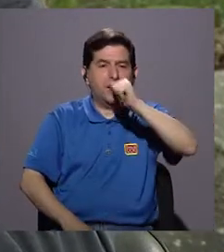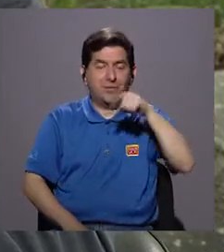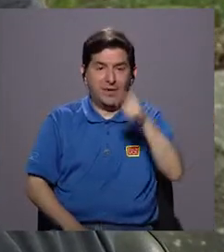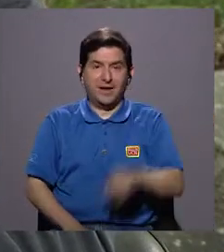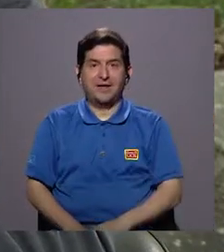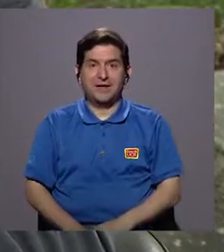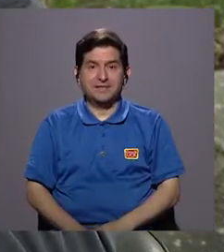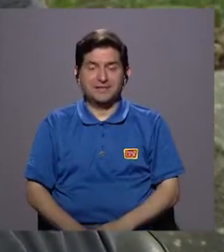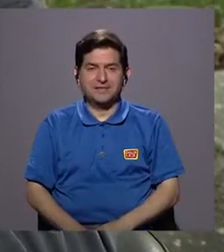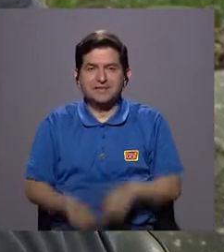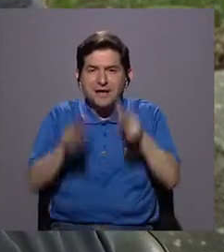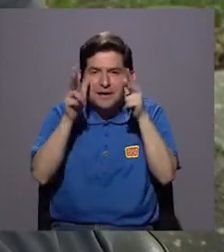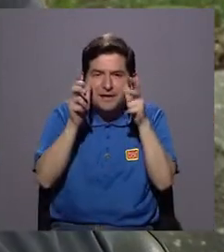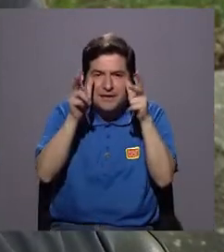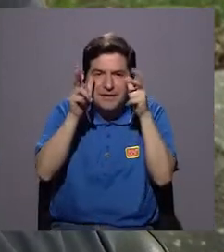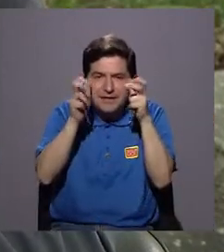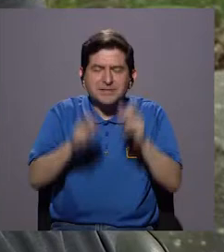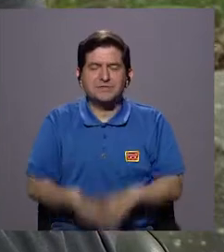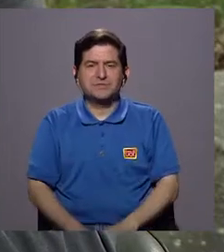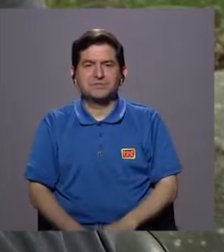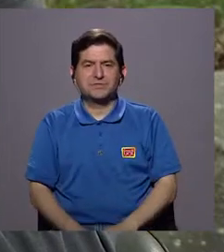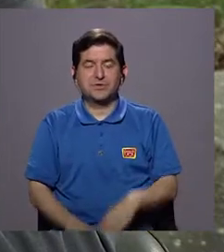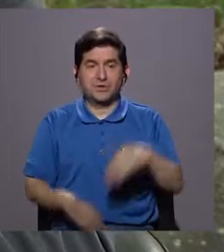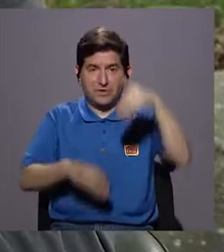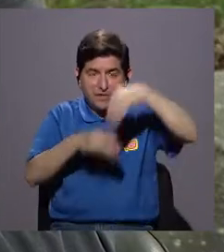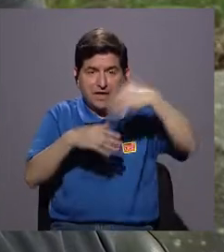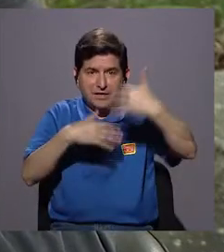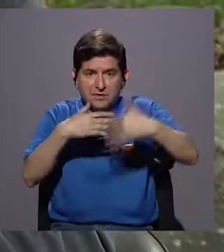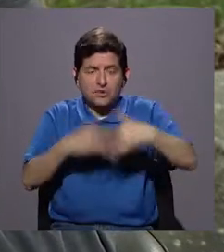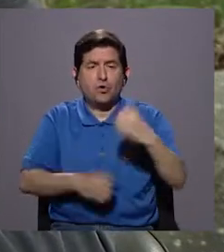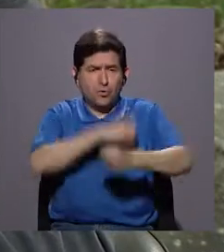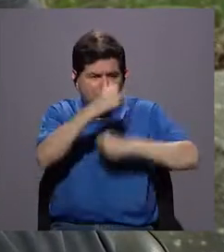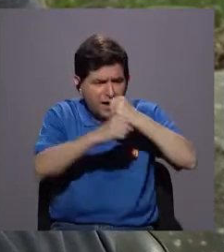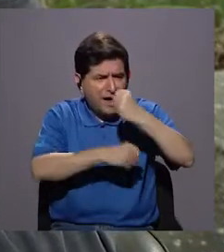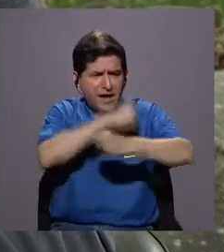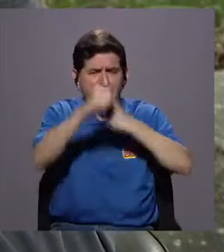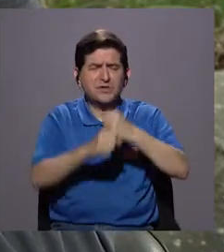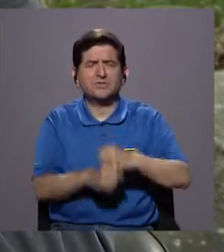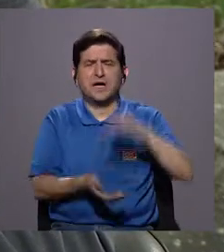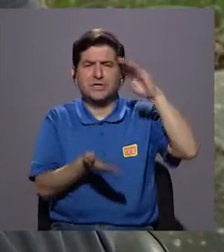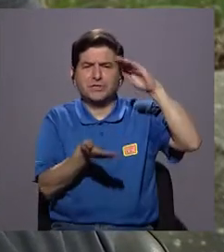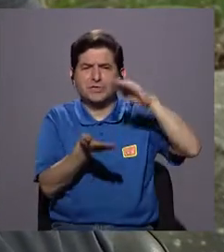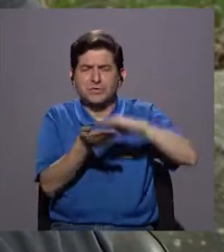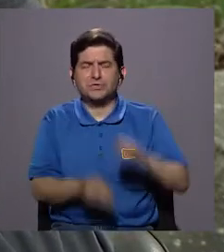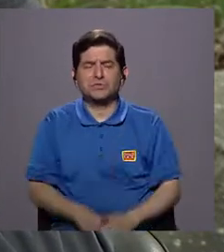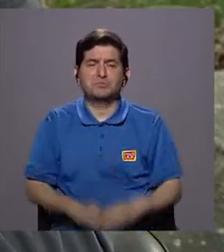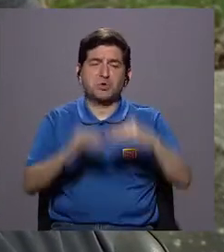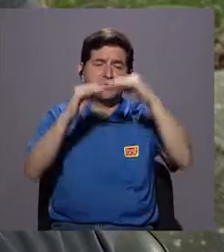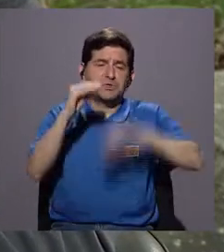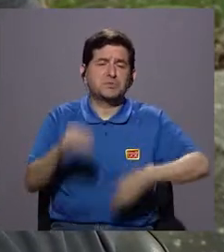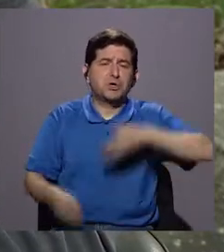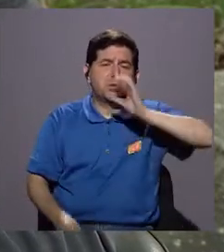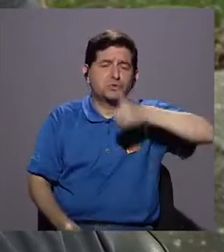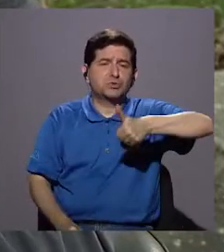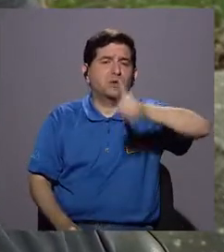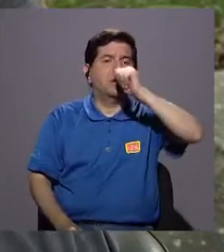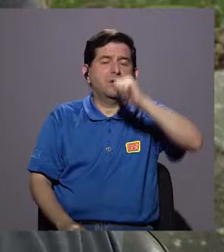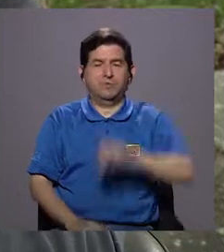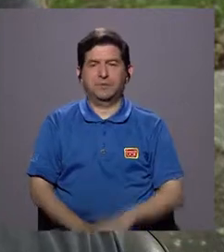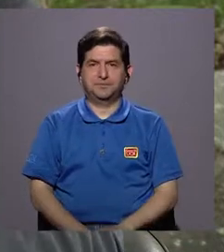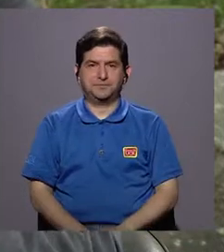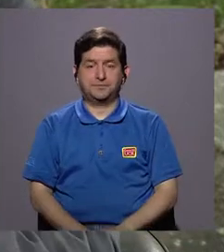de concentración en la sangre se va deteriorando con la edad, entonces nos da menos sed, ingerimos menos agua, por otro